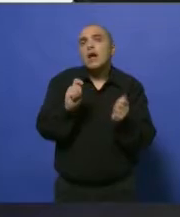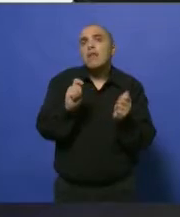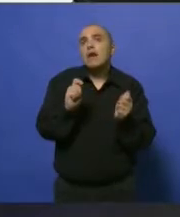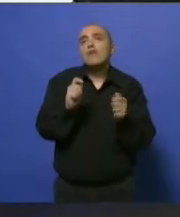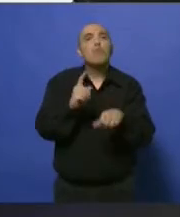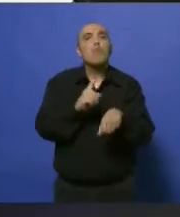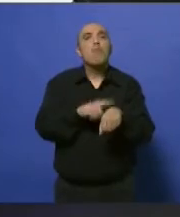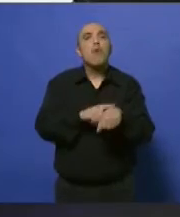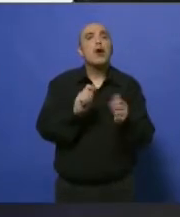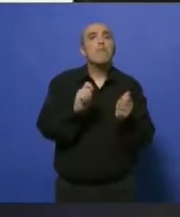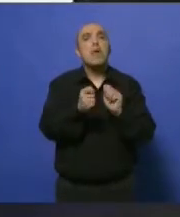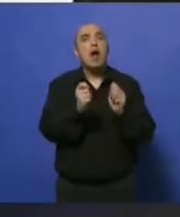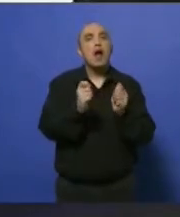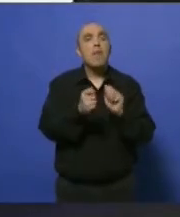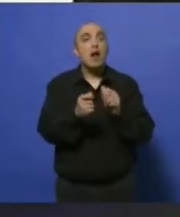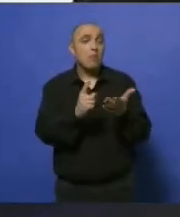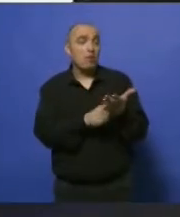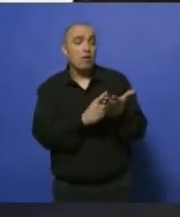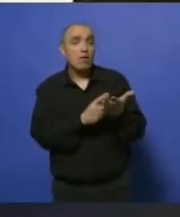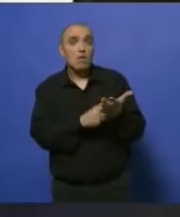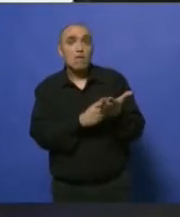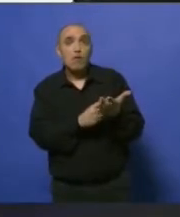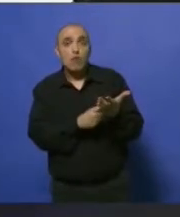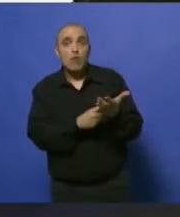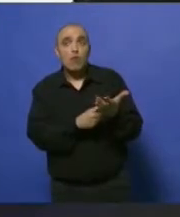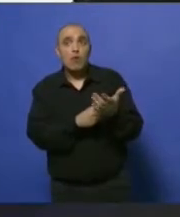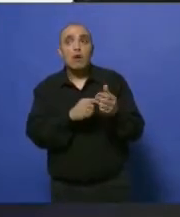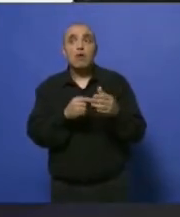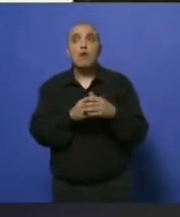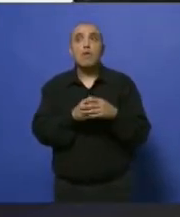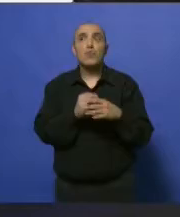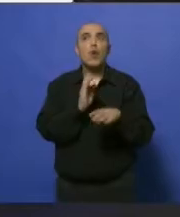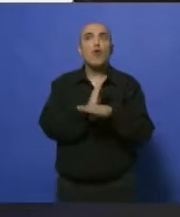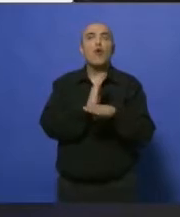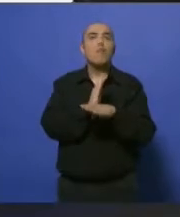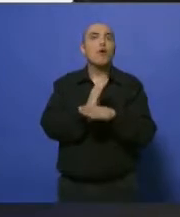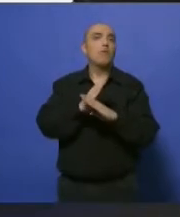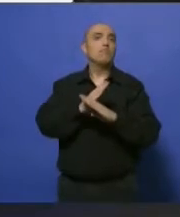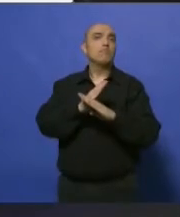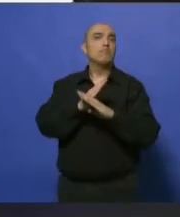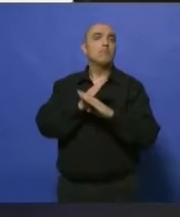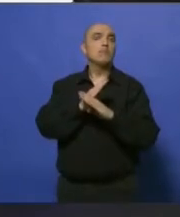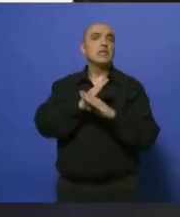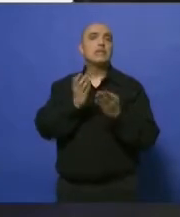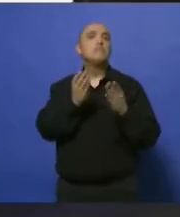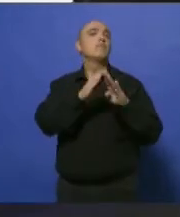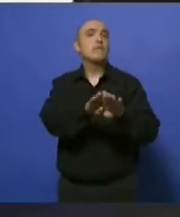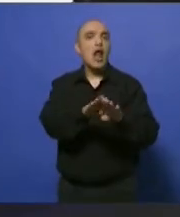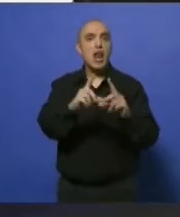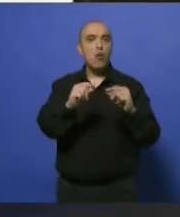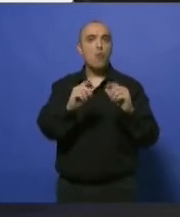o, como decíamos, te lo roben o lo pierdas, vas a conservar la línea. Que está bueno, porque la verdad que... Y en el caso de que yo denuncio el email